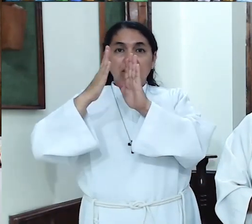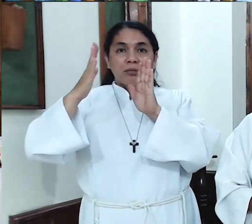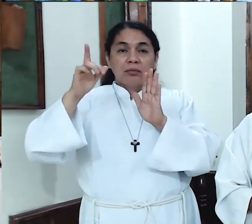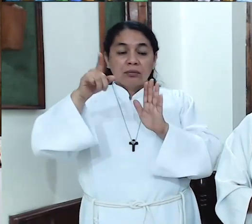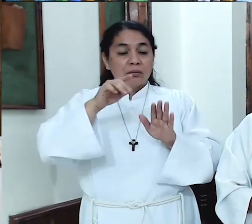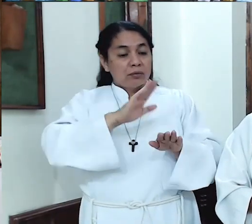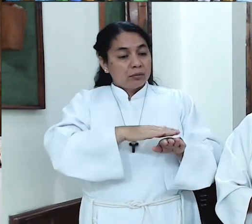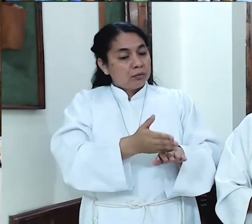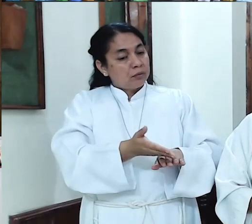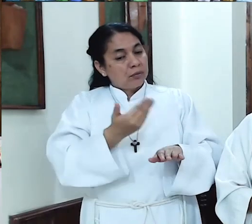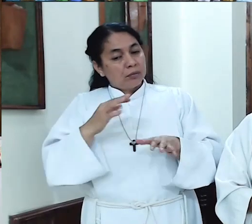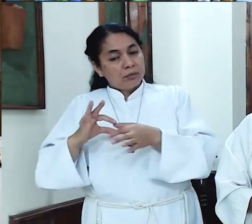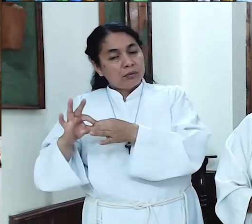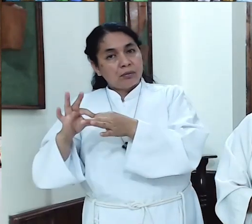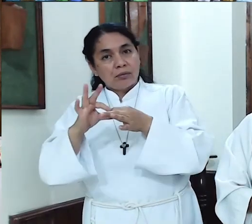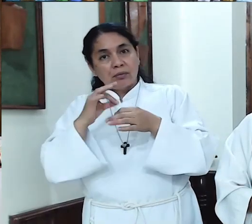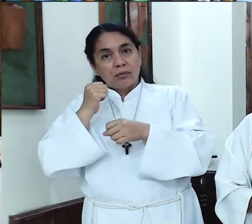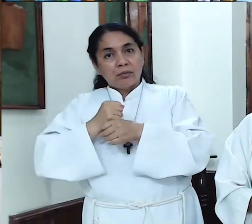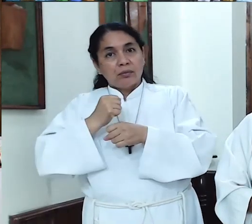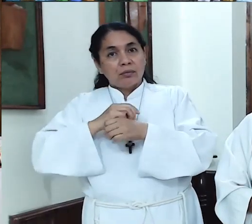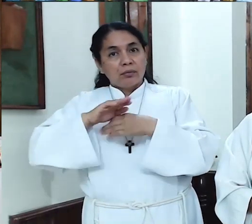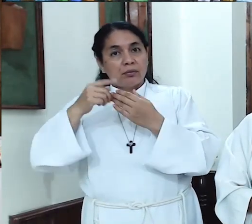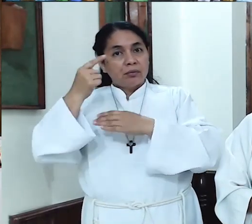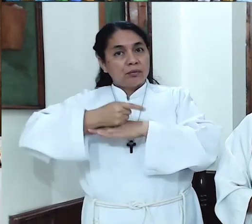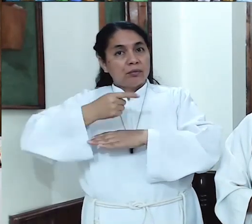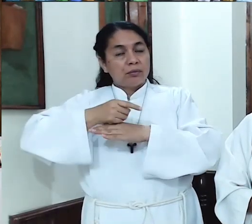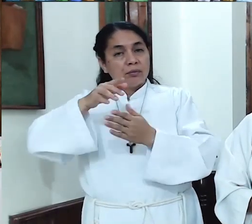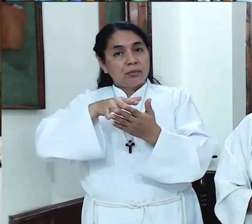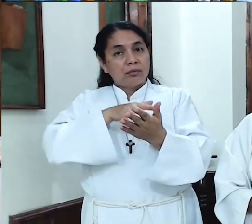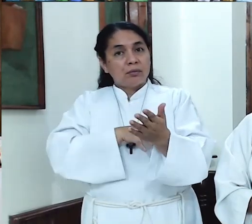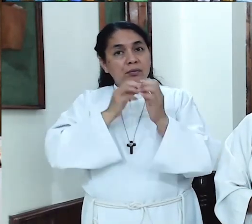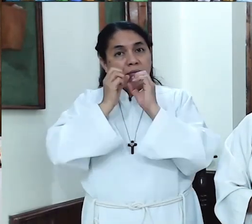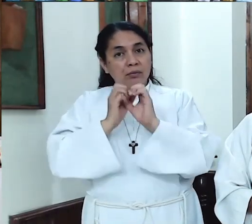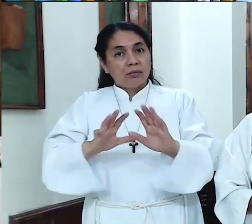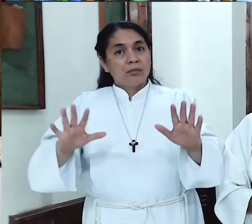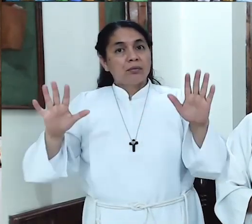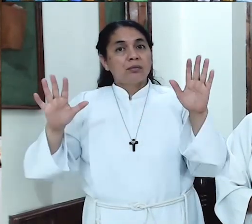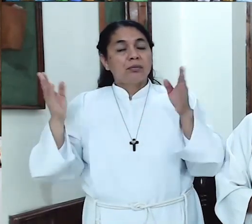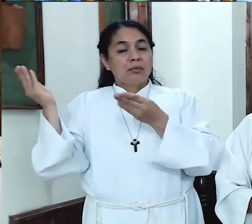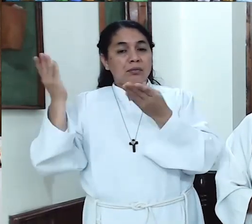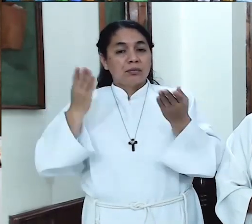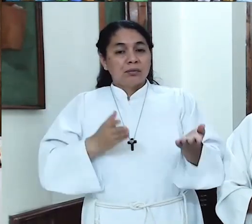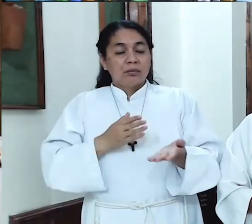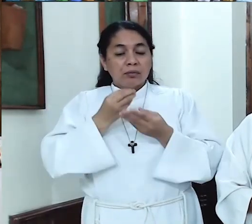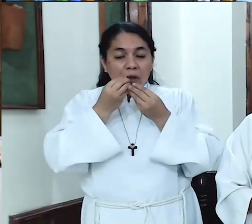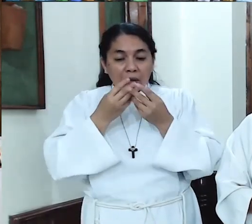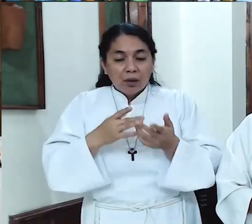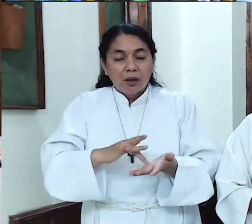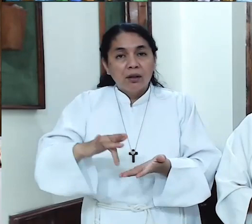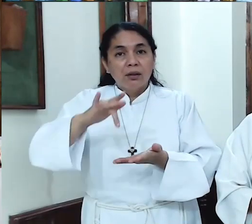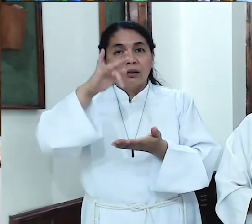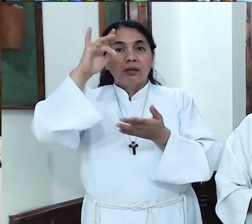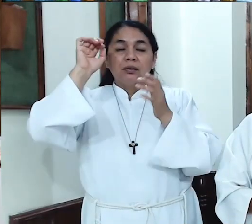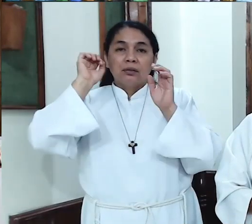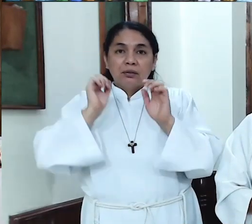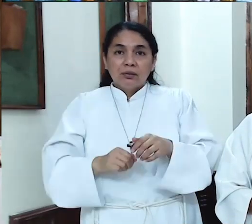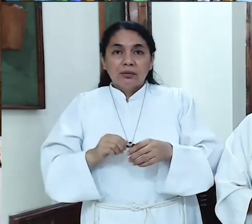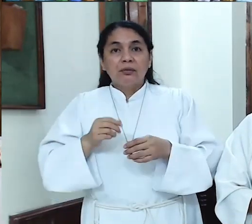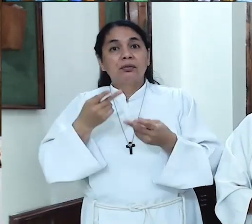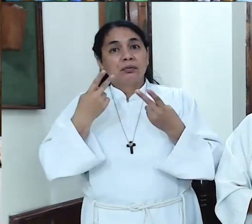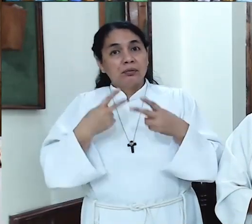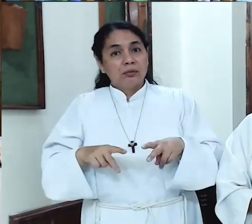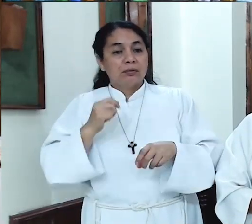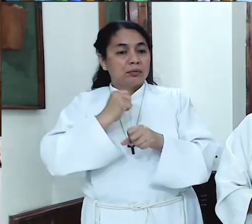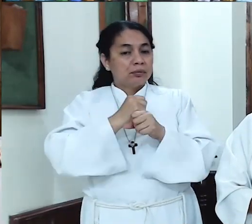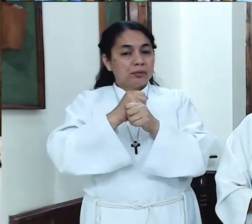cooperar en el trabajo cotidiano, en el proyecto de la creación, y le das tu espíritu para que sea artífice